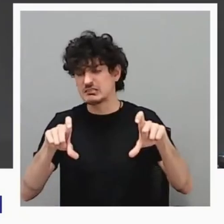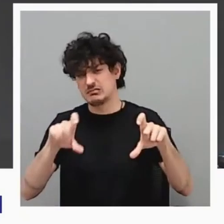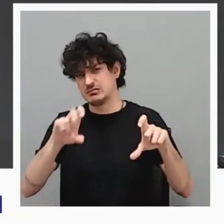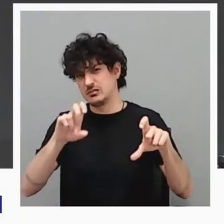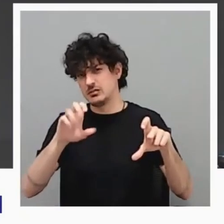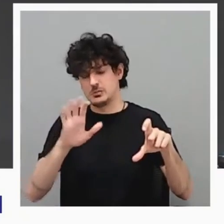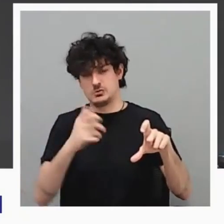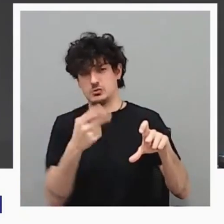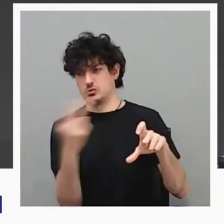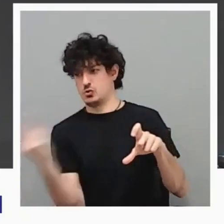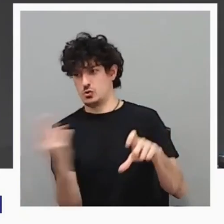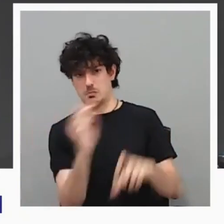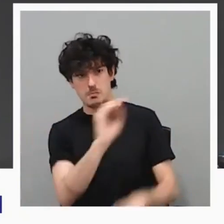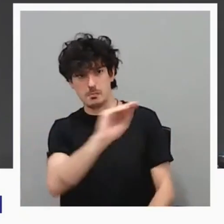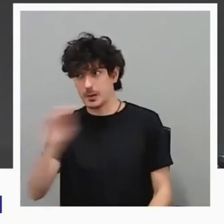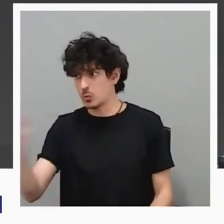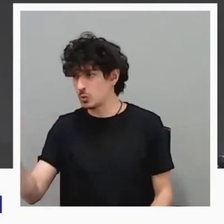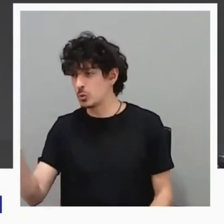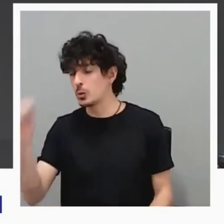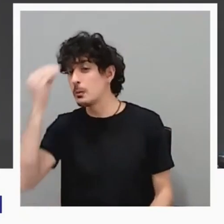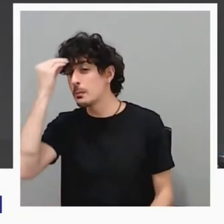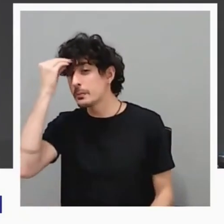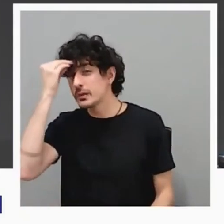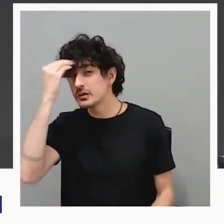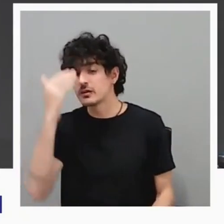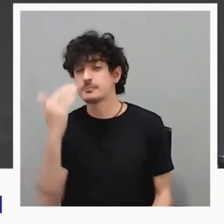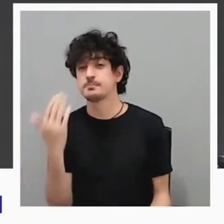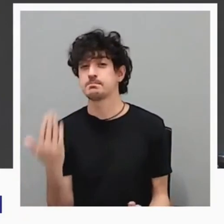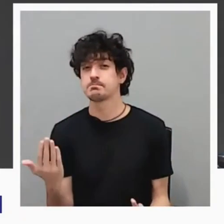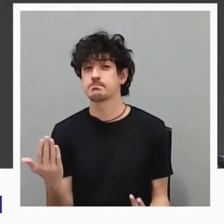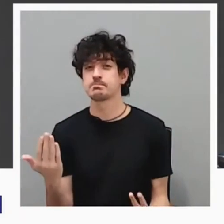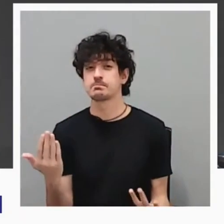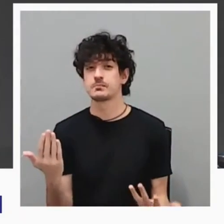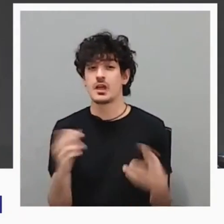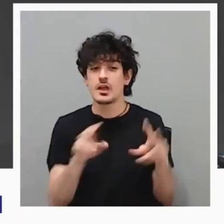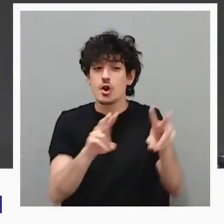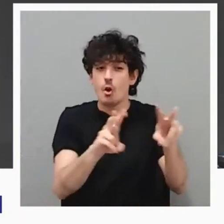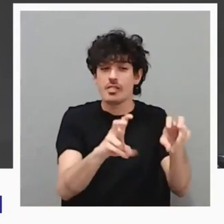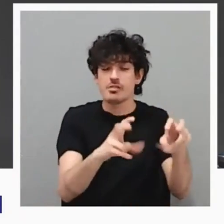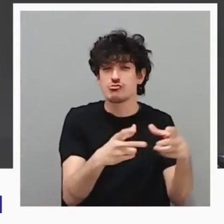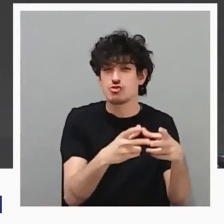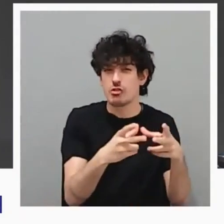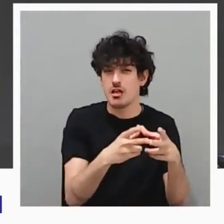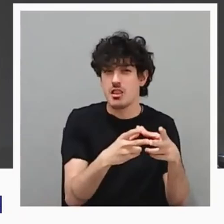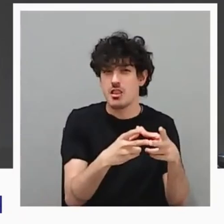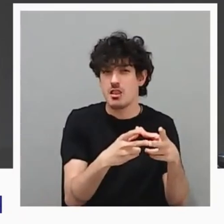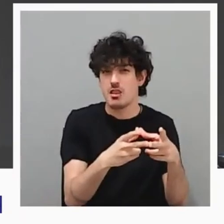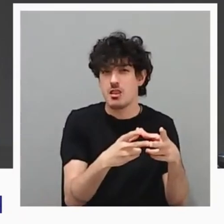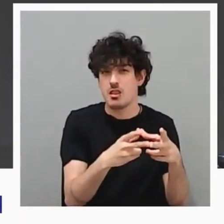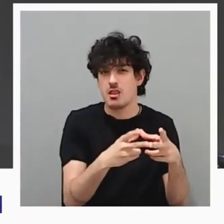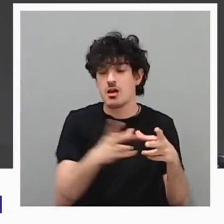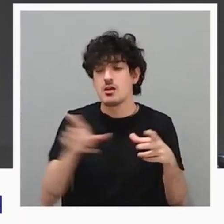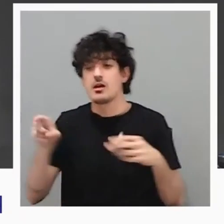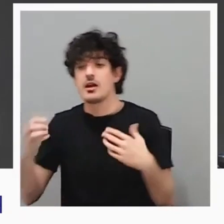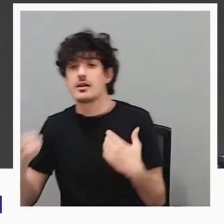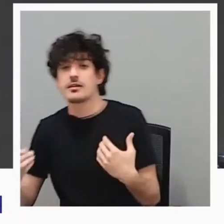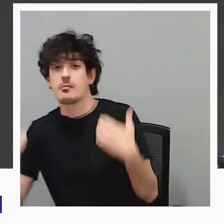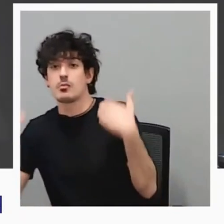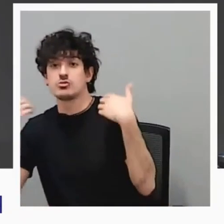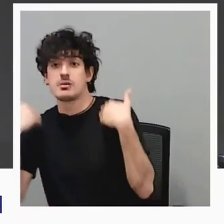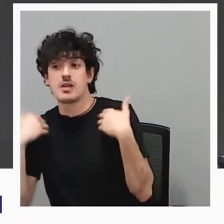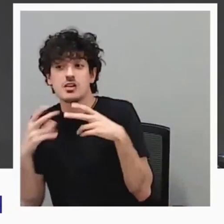¿creéis que ahí existe algún nexo de unión entre lo que es innovación social y la responsabilidad